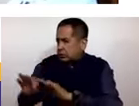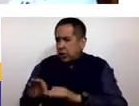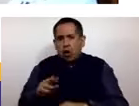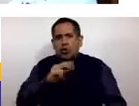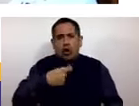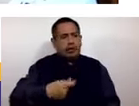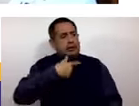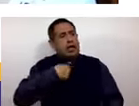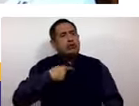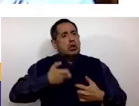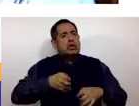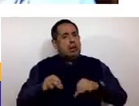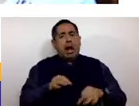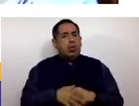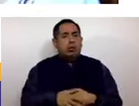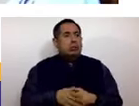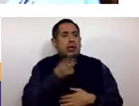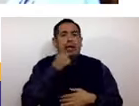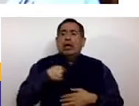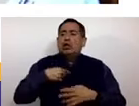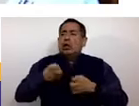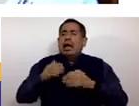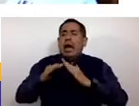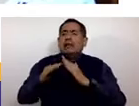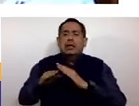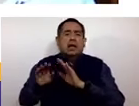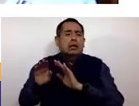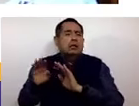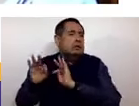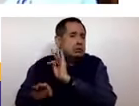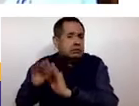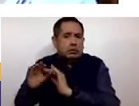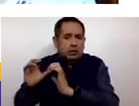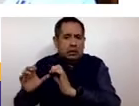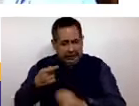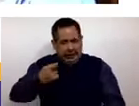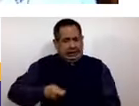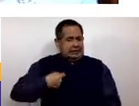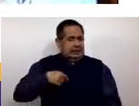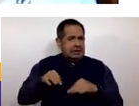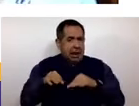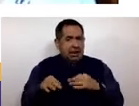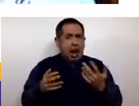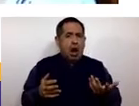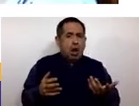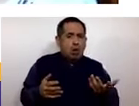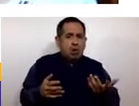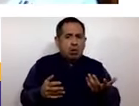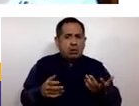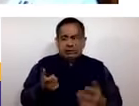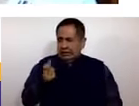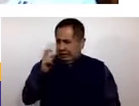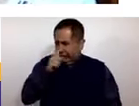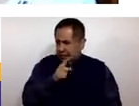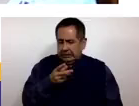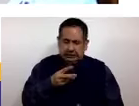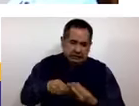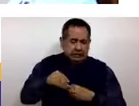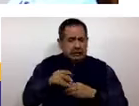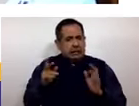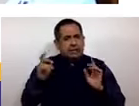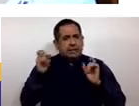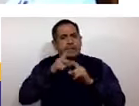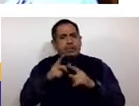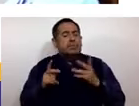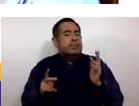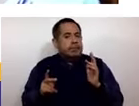Yo creo que sí, aunque sabemos que el trabajo de todas maneras tiene sus precariedades y las cosas a revisar, de todas maneras